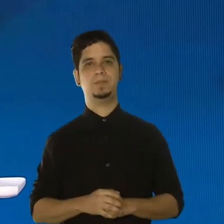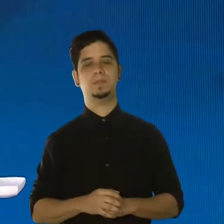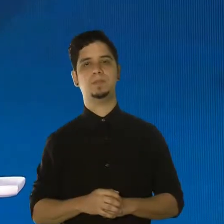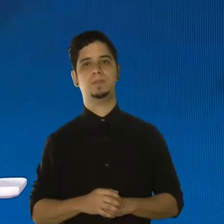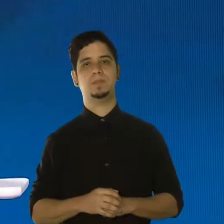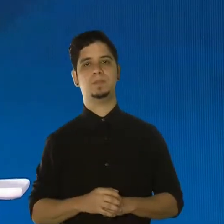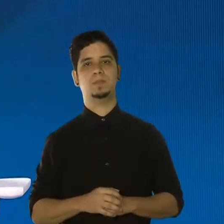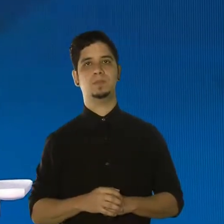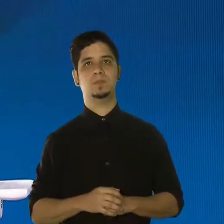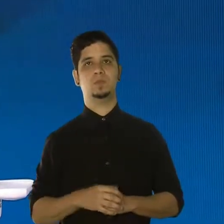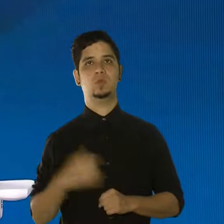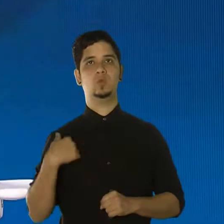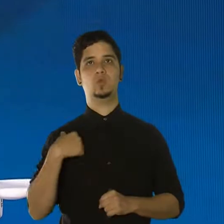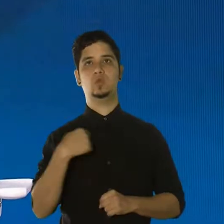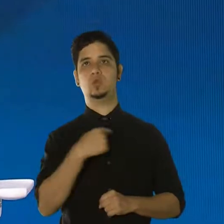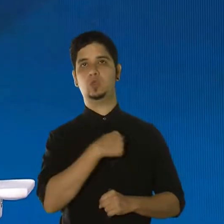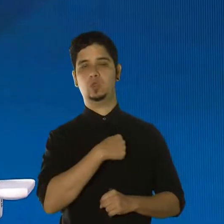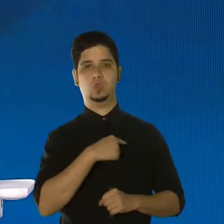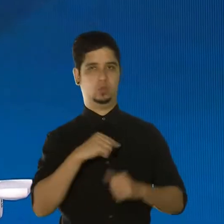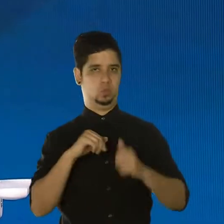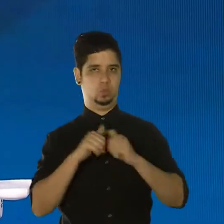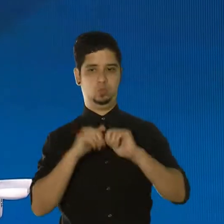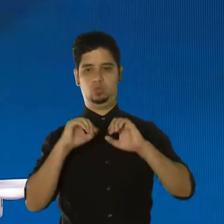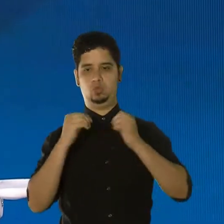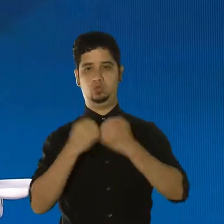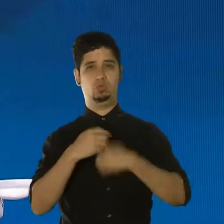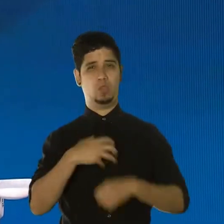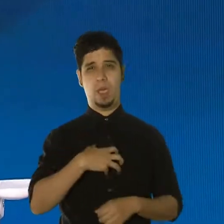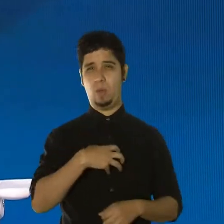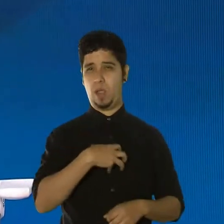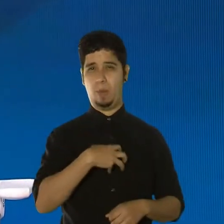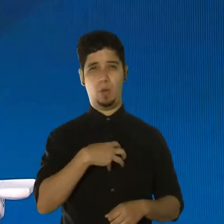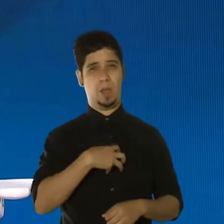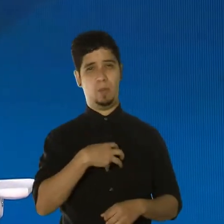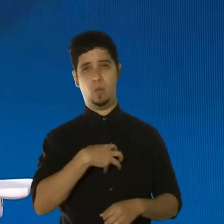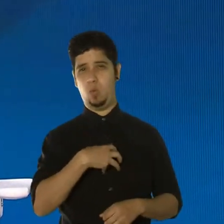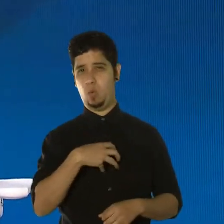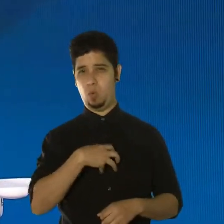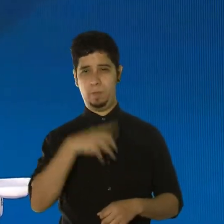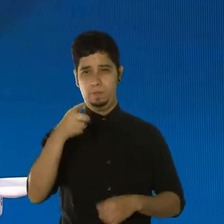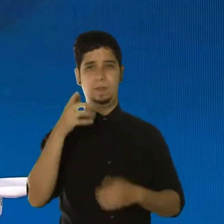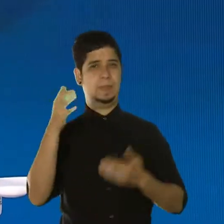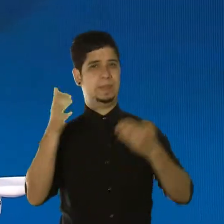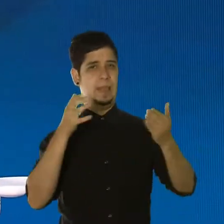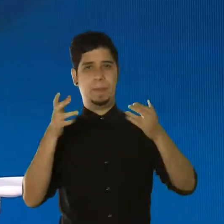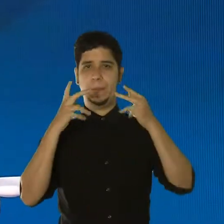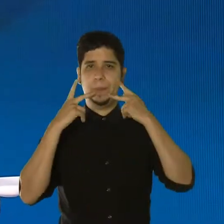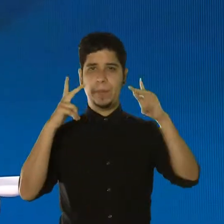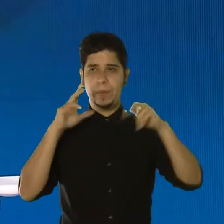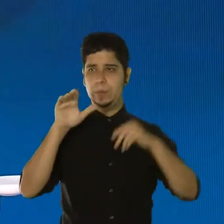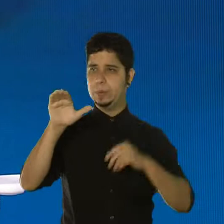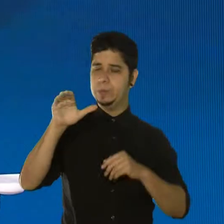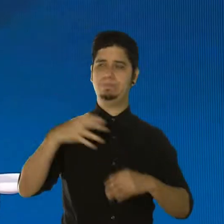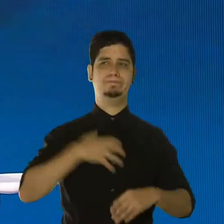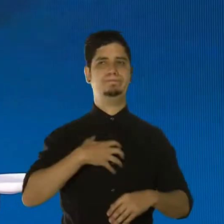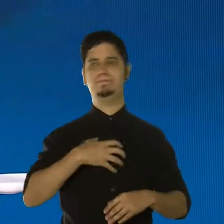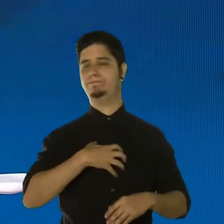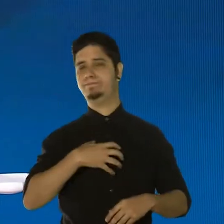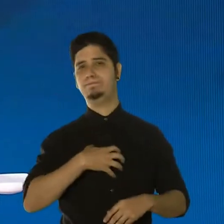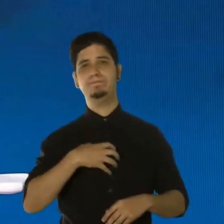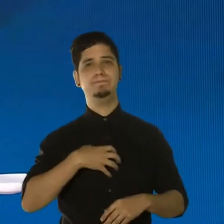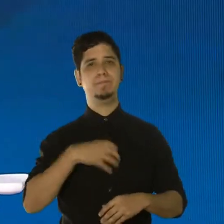Nosotros como distribuidores, como organización, nos quejamos ante la Comisión de Servicio Público que se llamaba entonces para